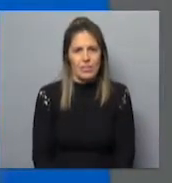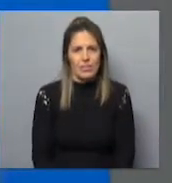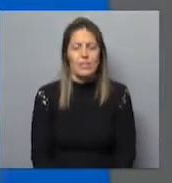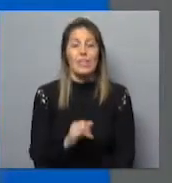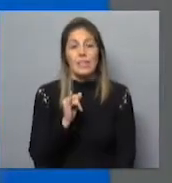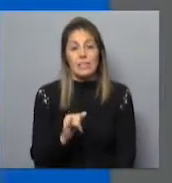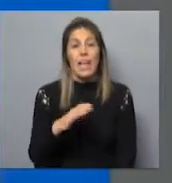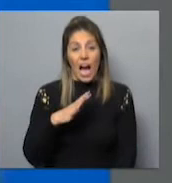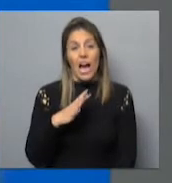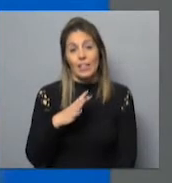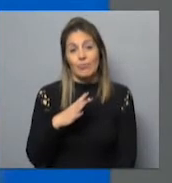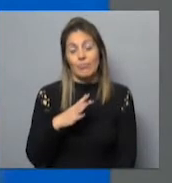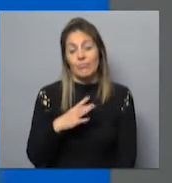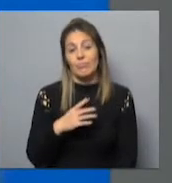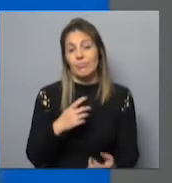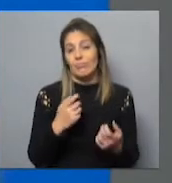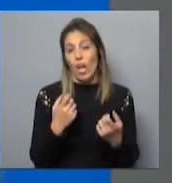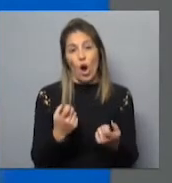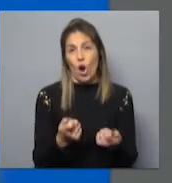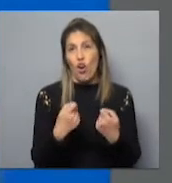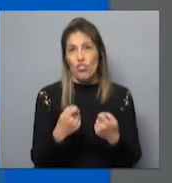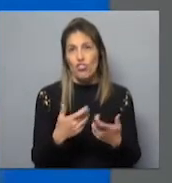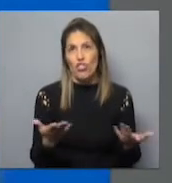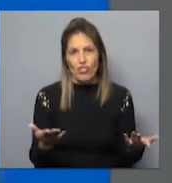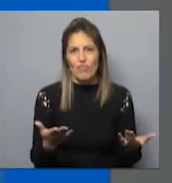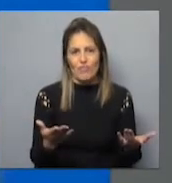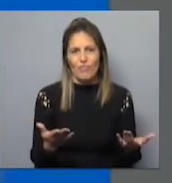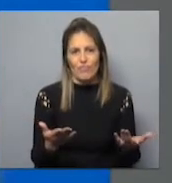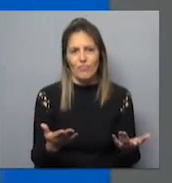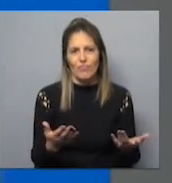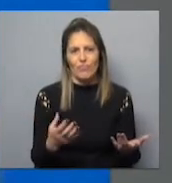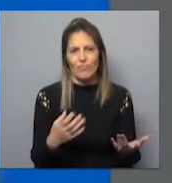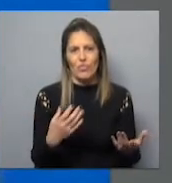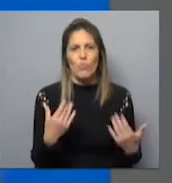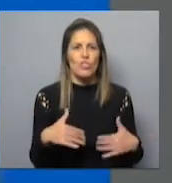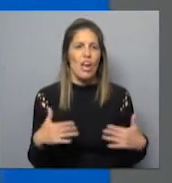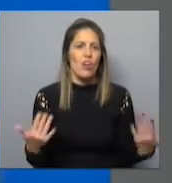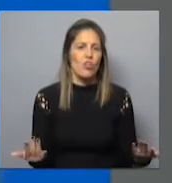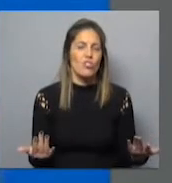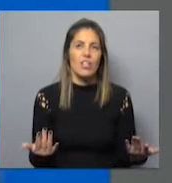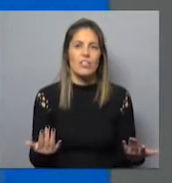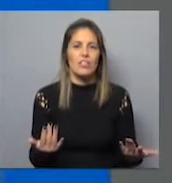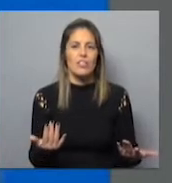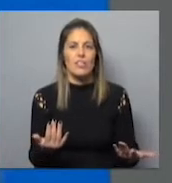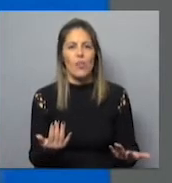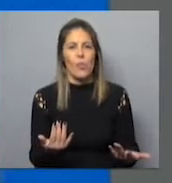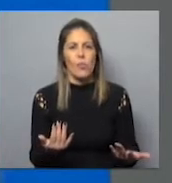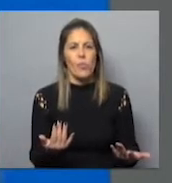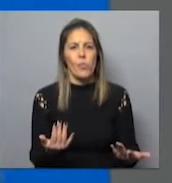tiene costos sin duda tienen tienen muchas y yo trato de quedarme con